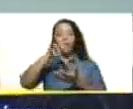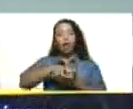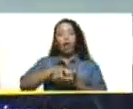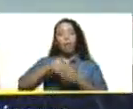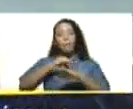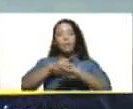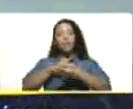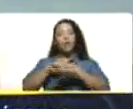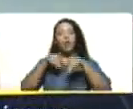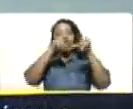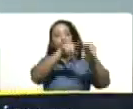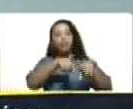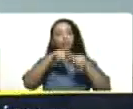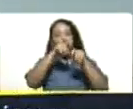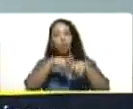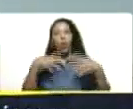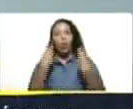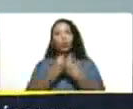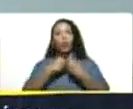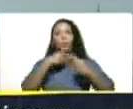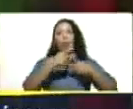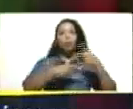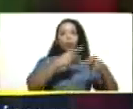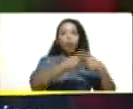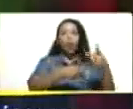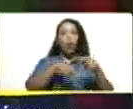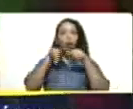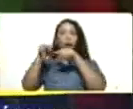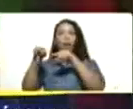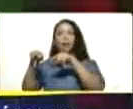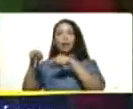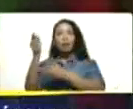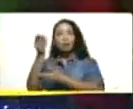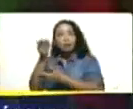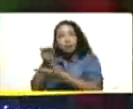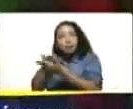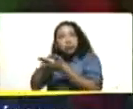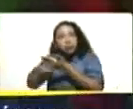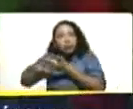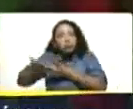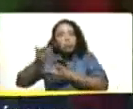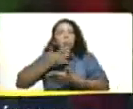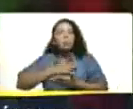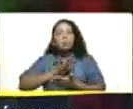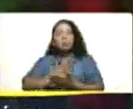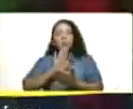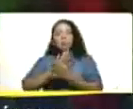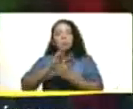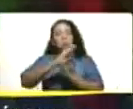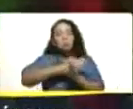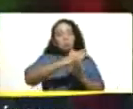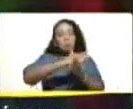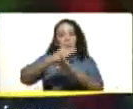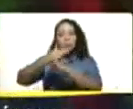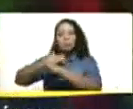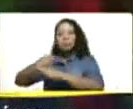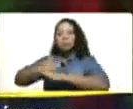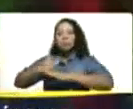en Apure y desde las ciudades también. Así que, bueno, hermano presidente, un abrazo solidario, revolucionario desde